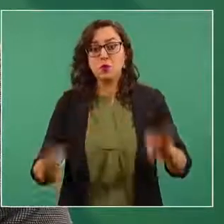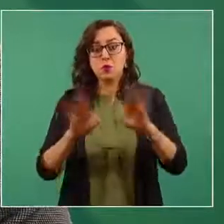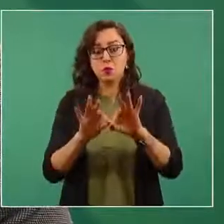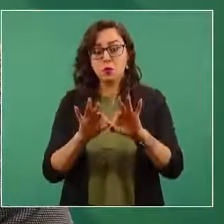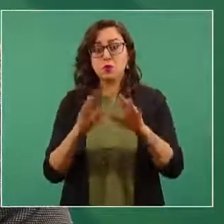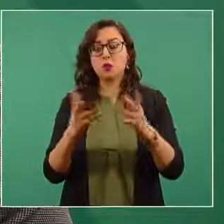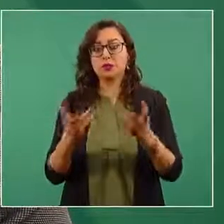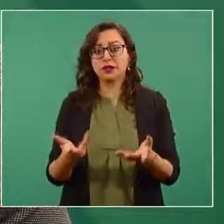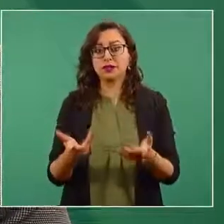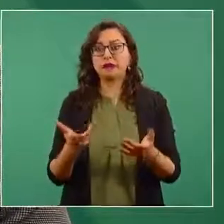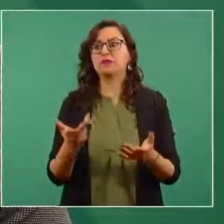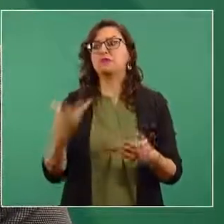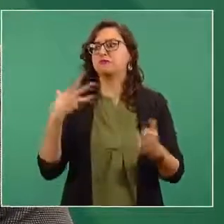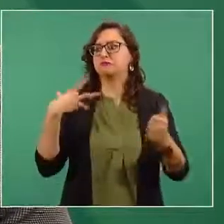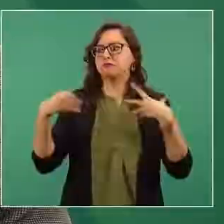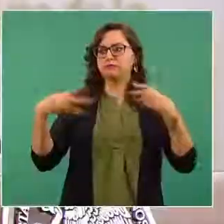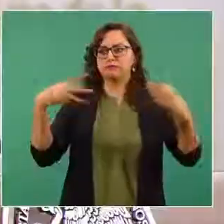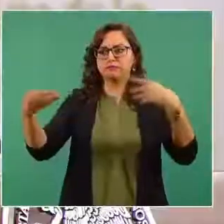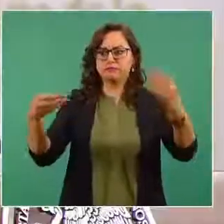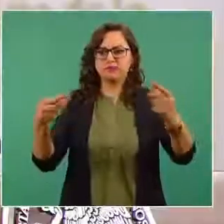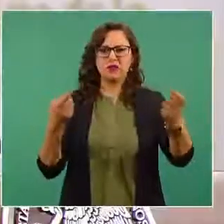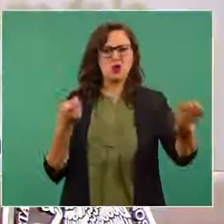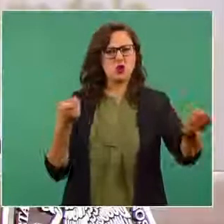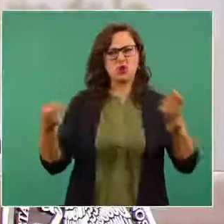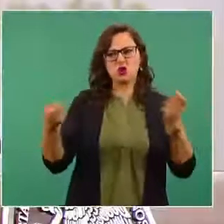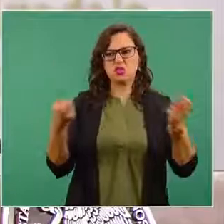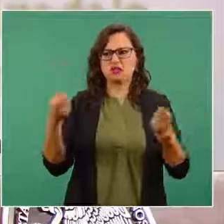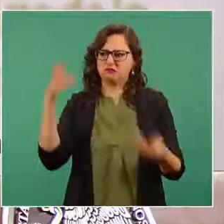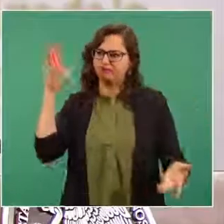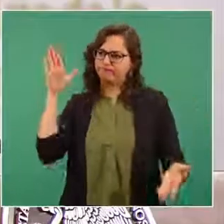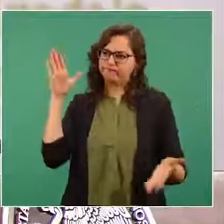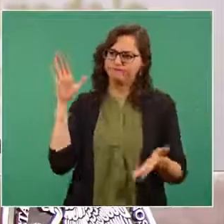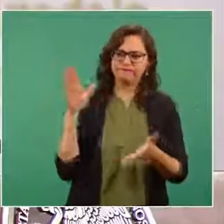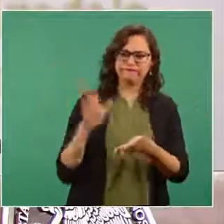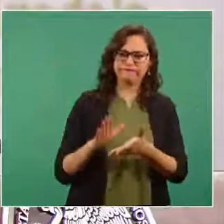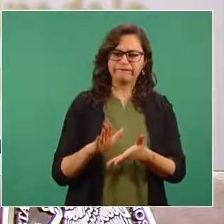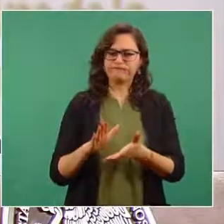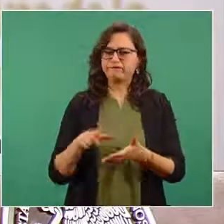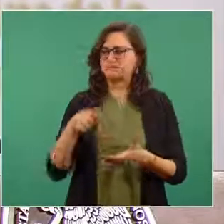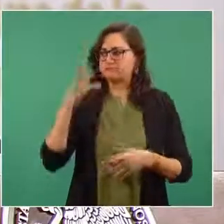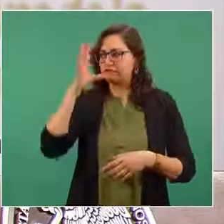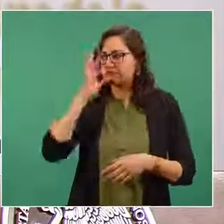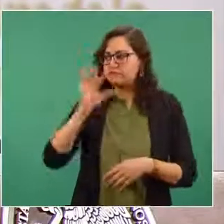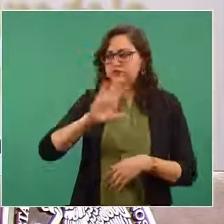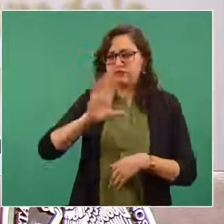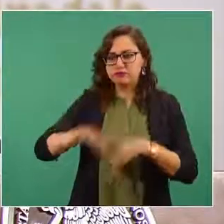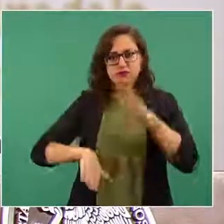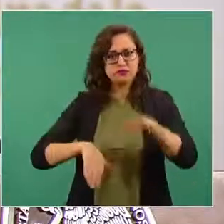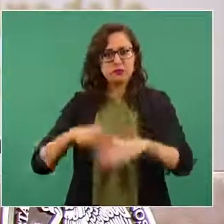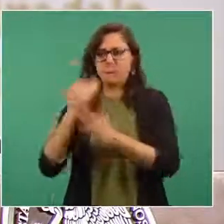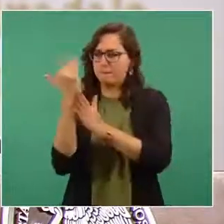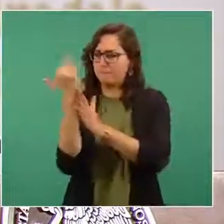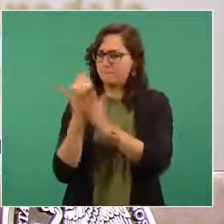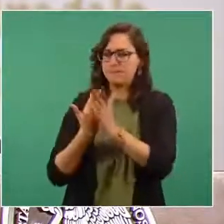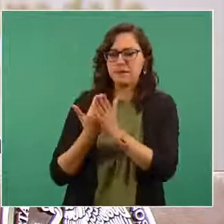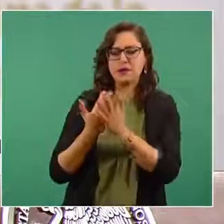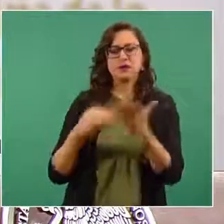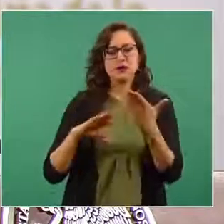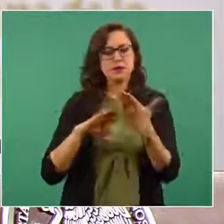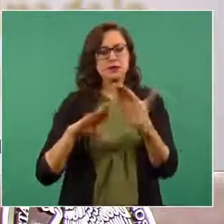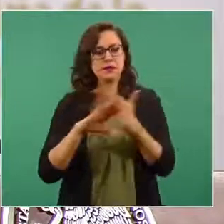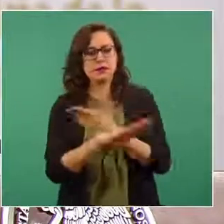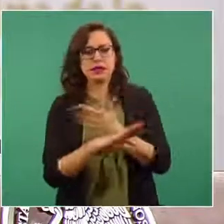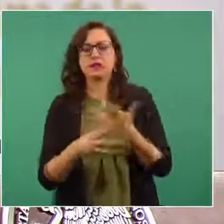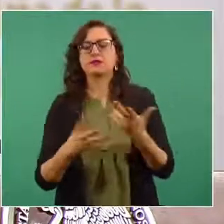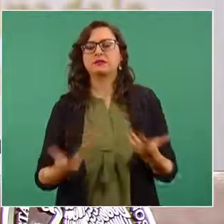la expresión, la enfermedad y la mortalidad de los que están afectados por el virus o que se pretende que no lo